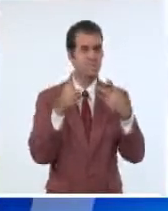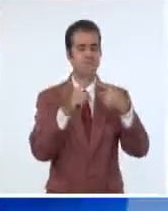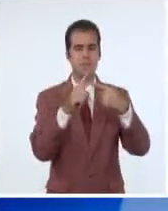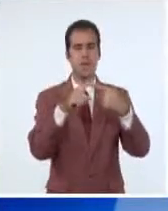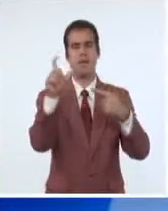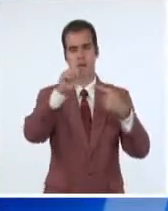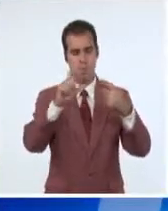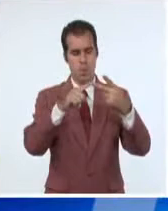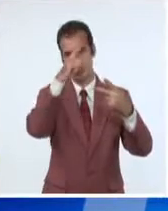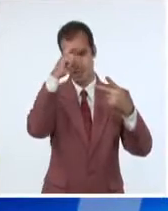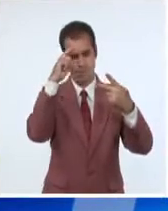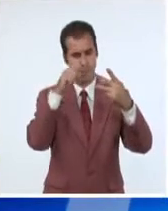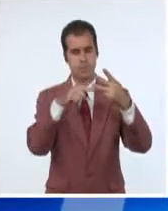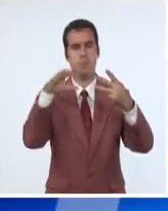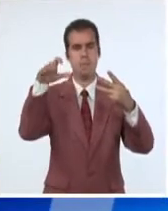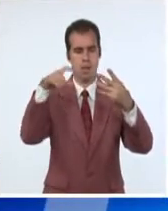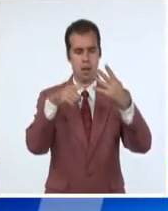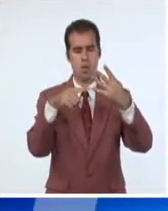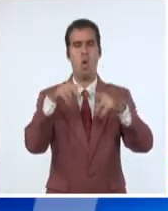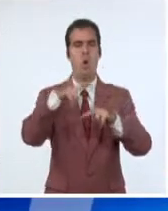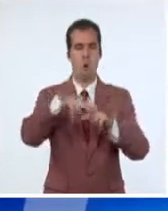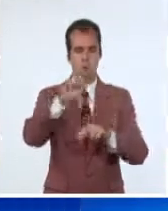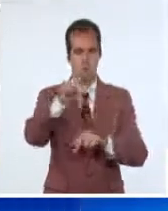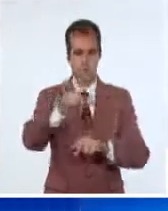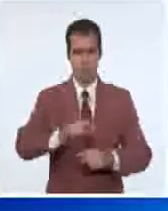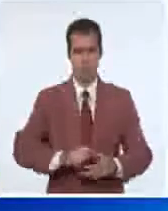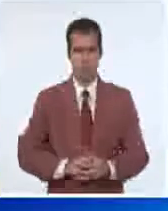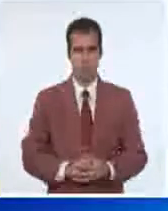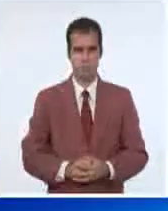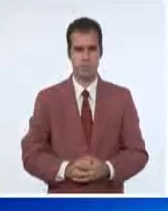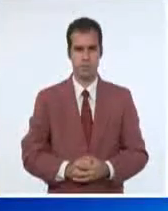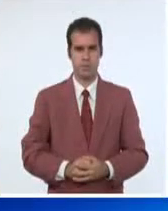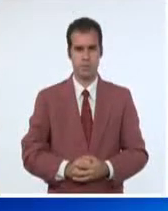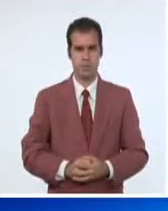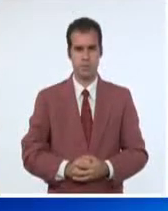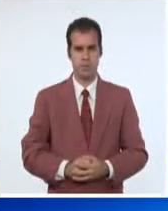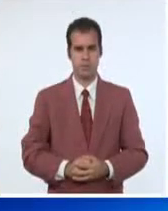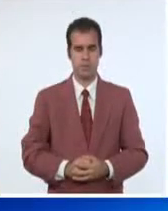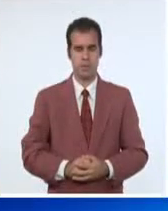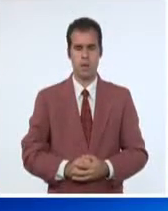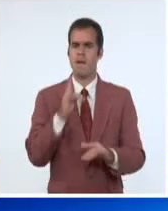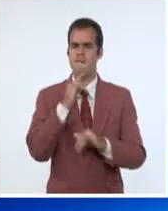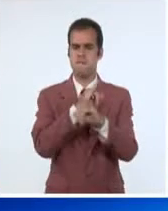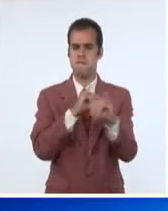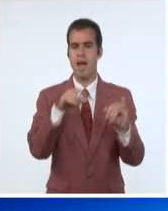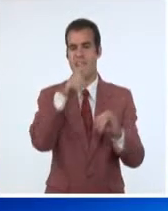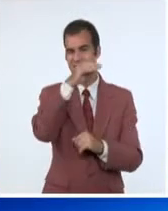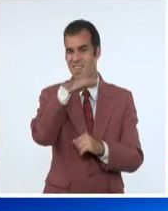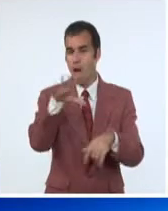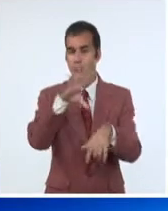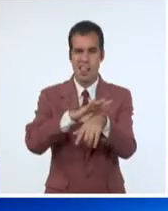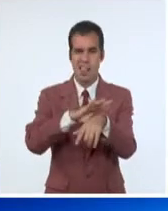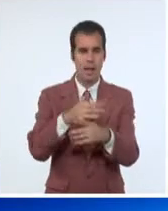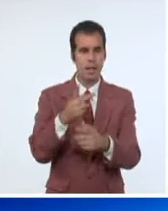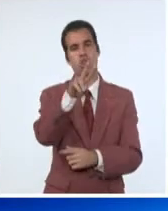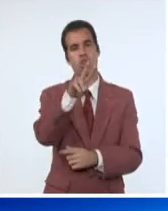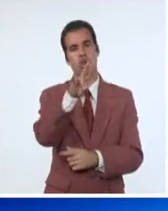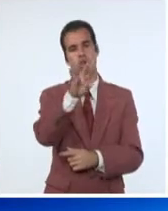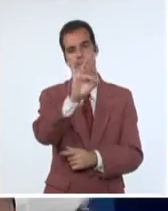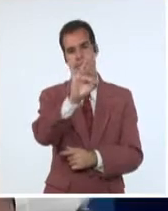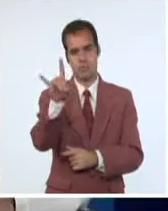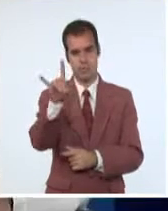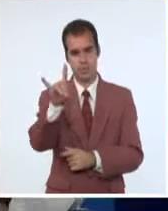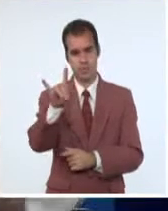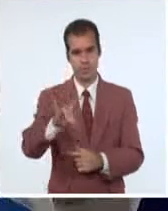Spíritus, Pinar del Río y Holguín. Informó el especialista que en edades pediátricas se reportan 279